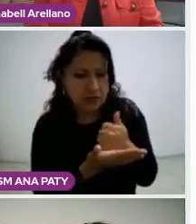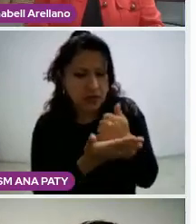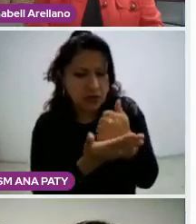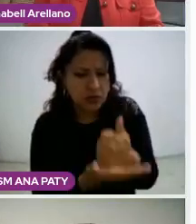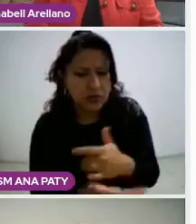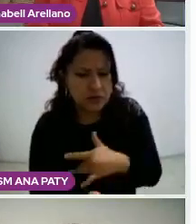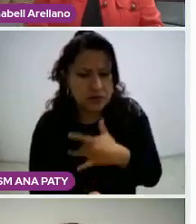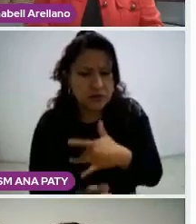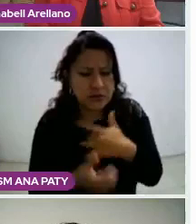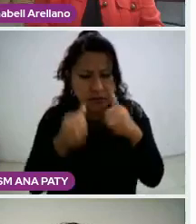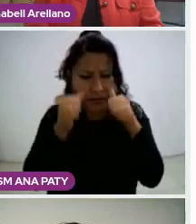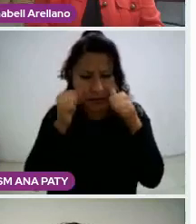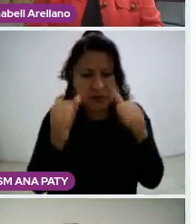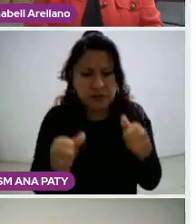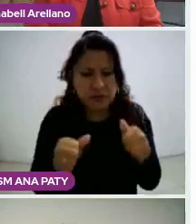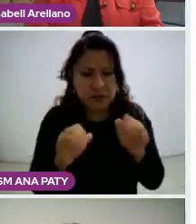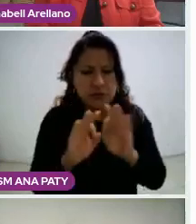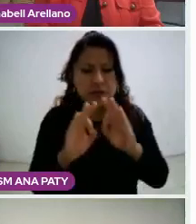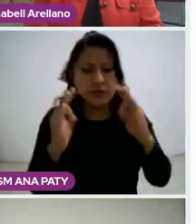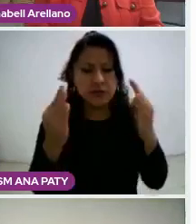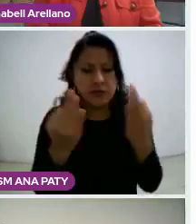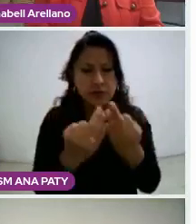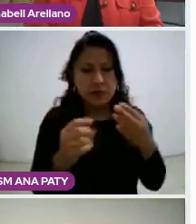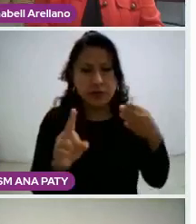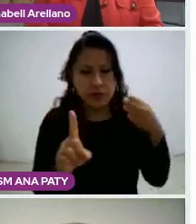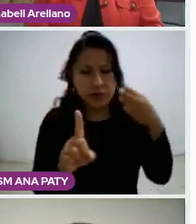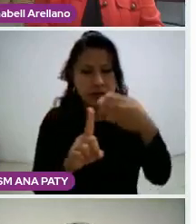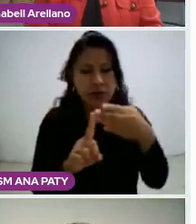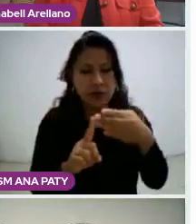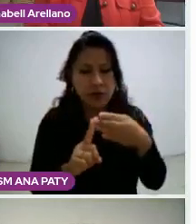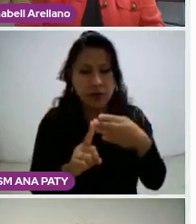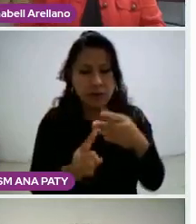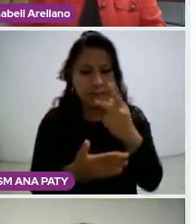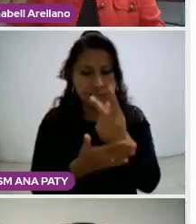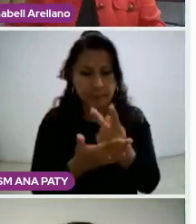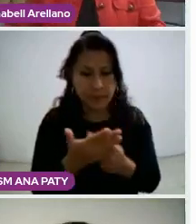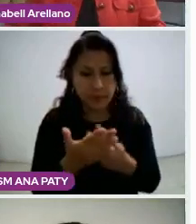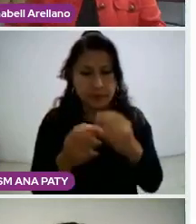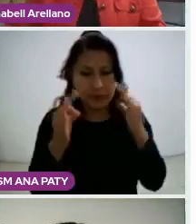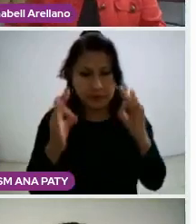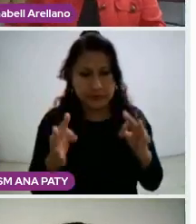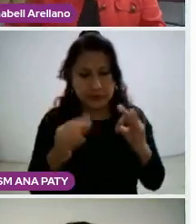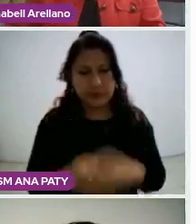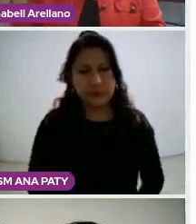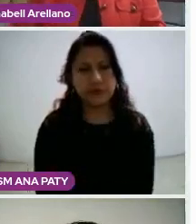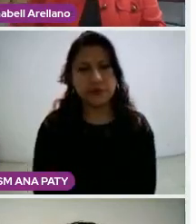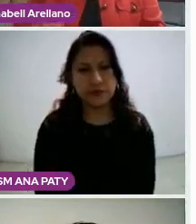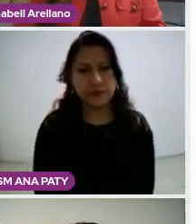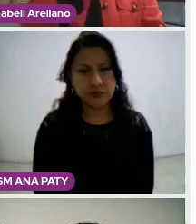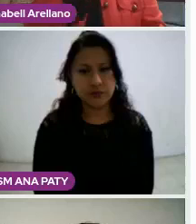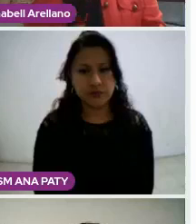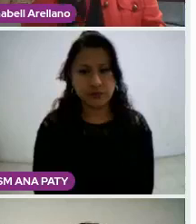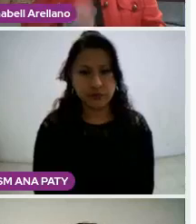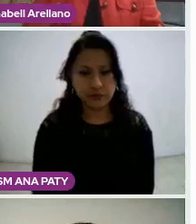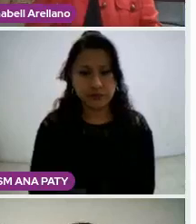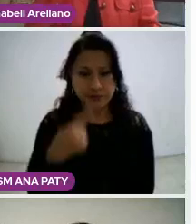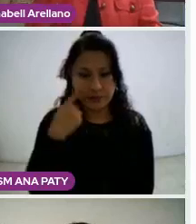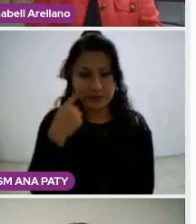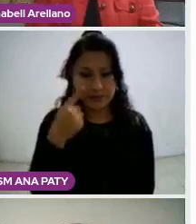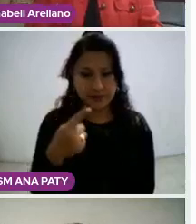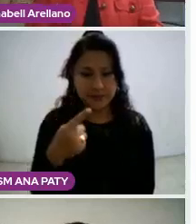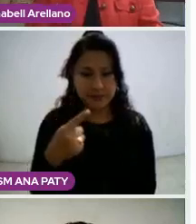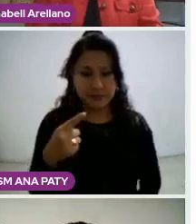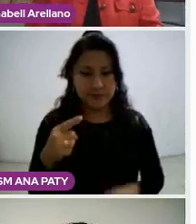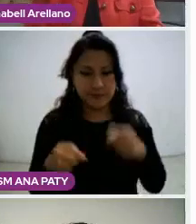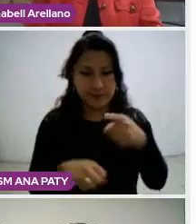para su tratamiento, ¿no? Entonces, la siguiente, por favor. Primero que nada, pues tenemos que hablar de